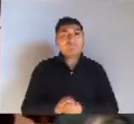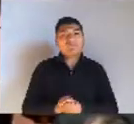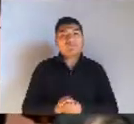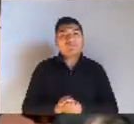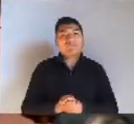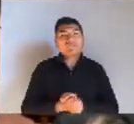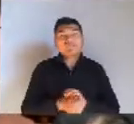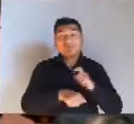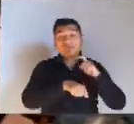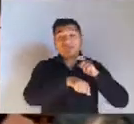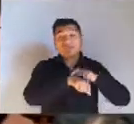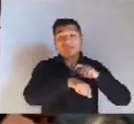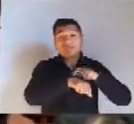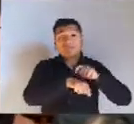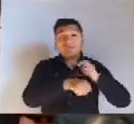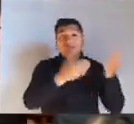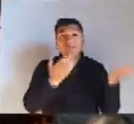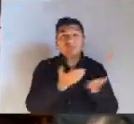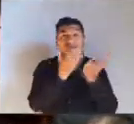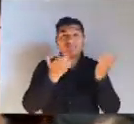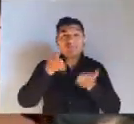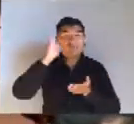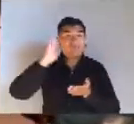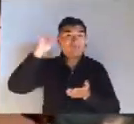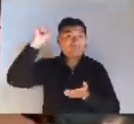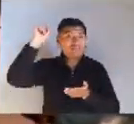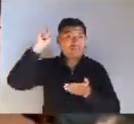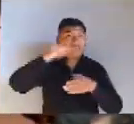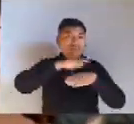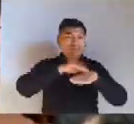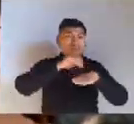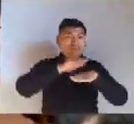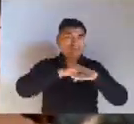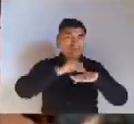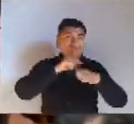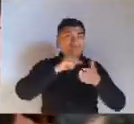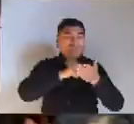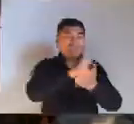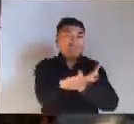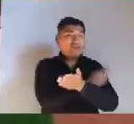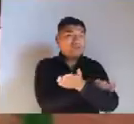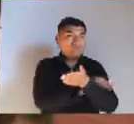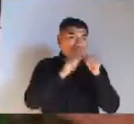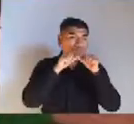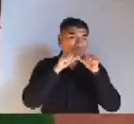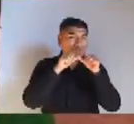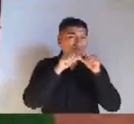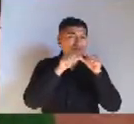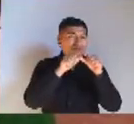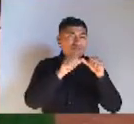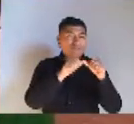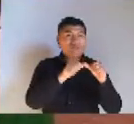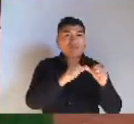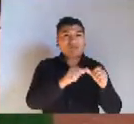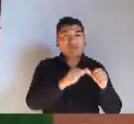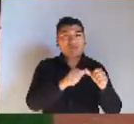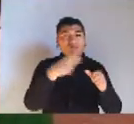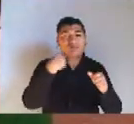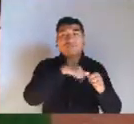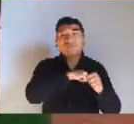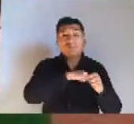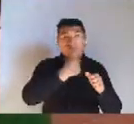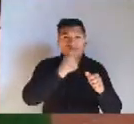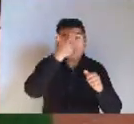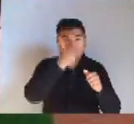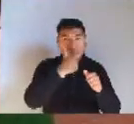en los momentos en que Dios nos llama. Ese esfuerzo permanente que debemos ser